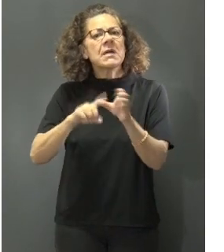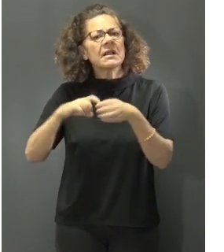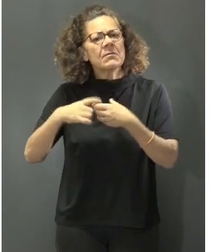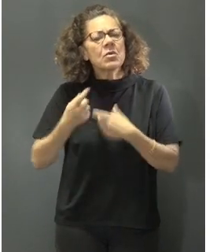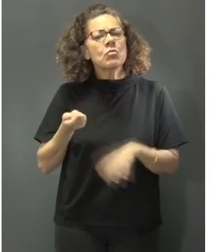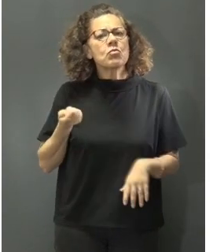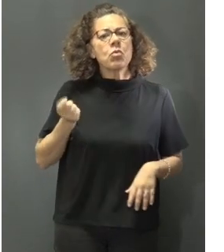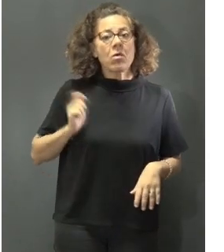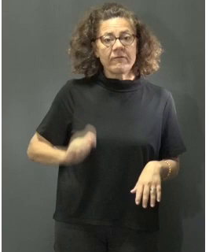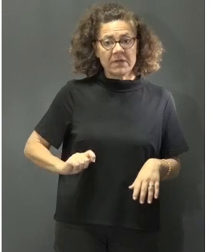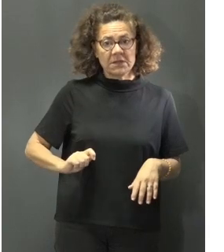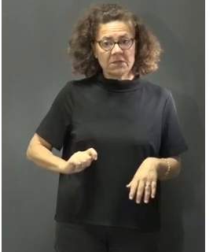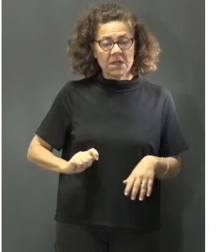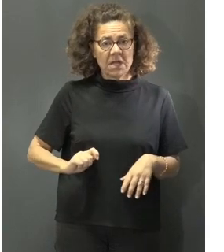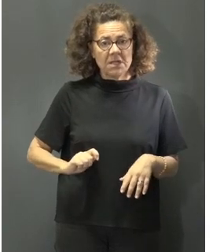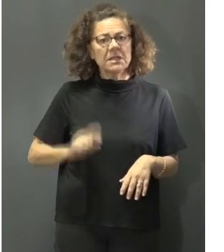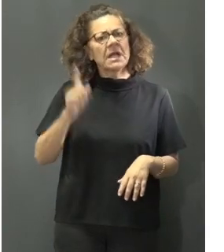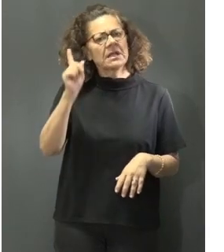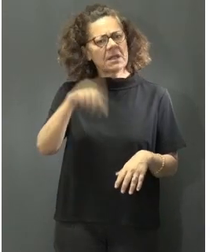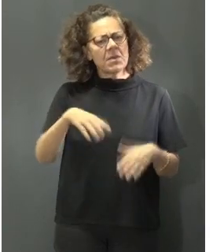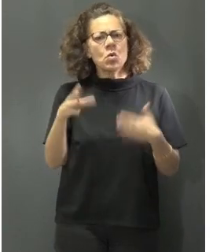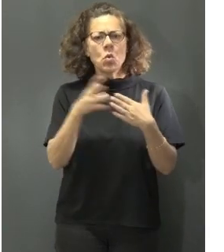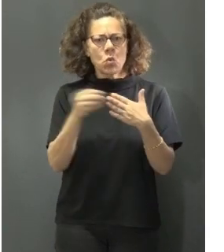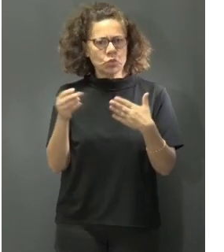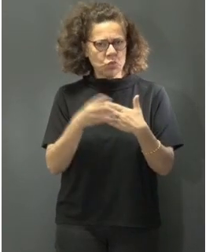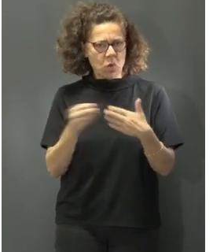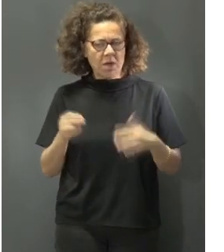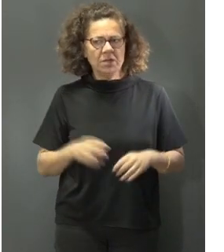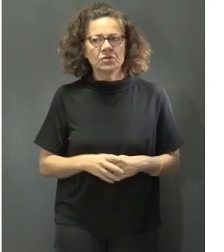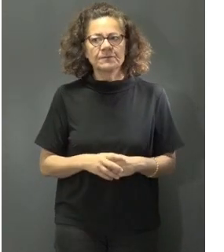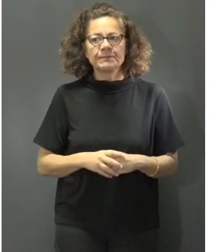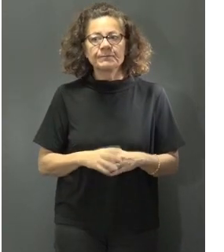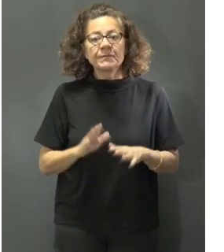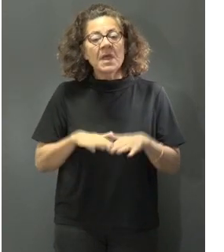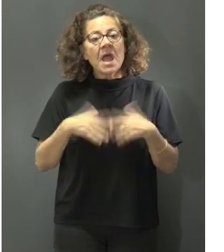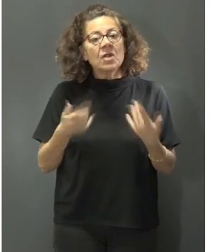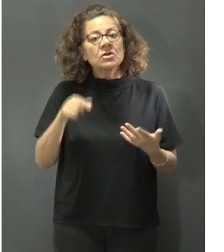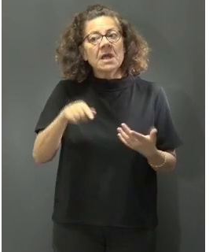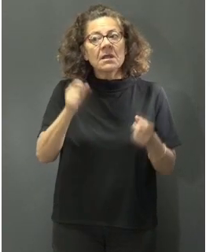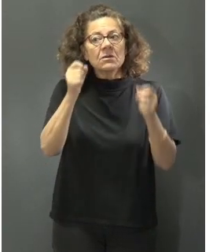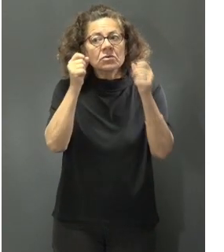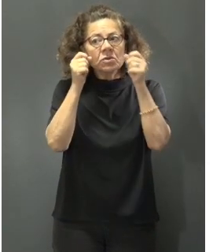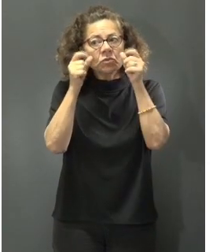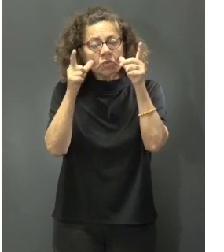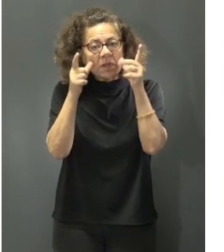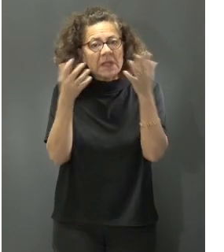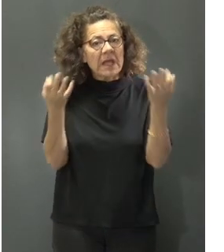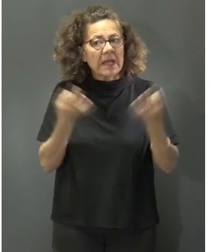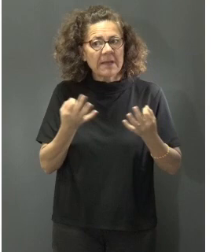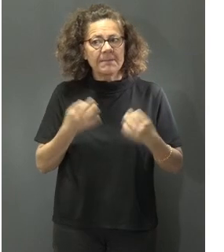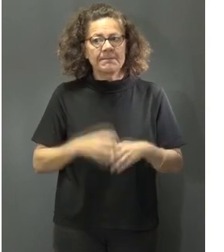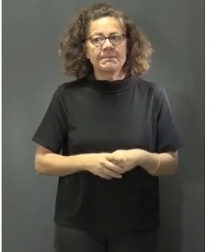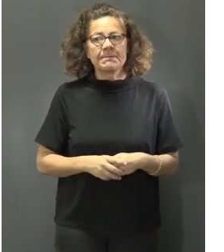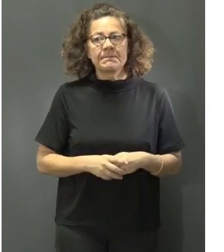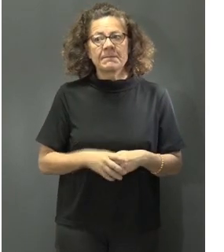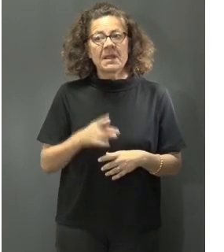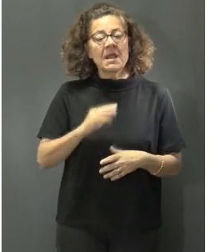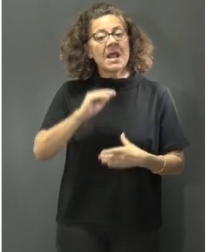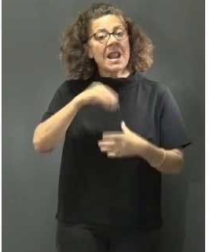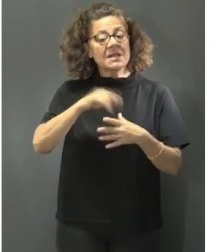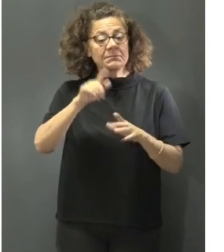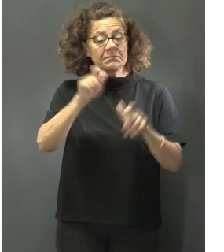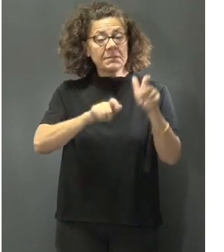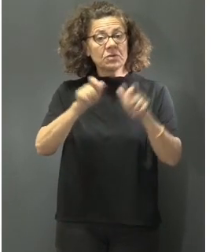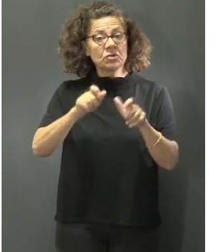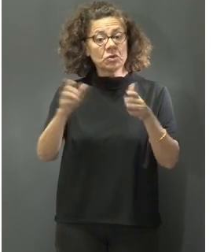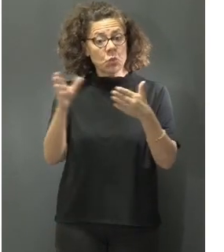profesionales y usuarios, personas usuarias. Y entonces lo que vimos es que dentro de las personas